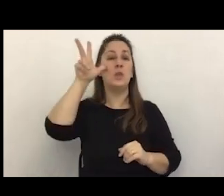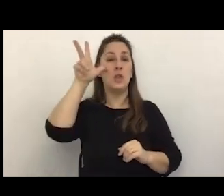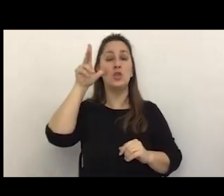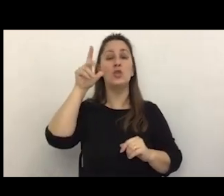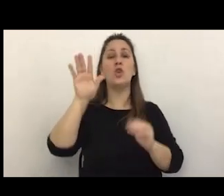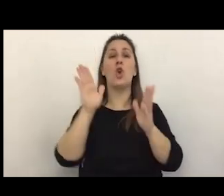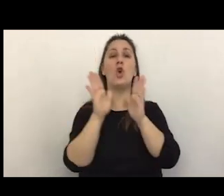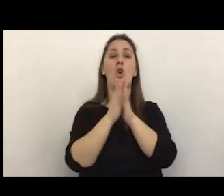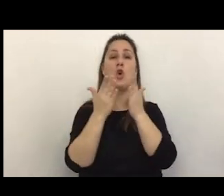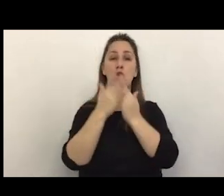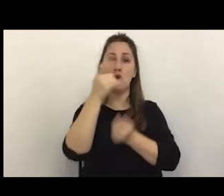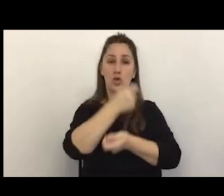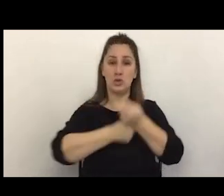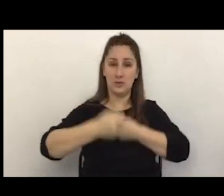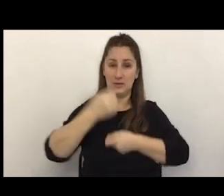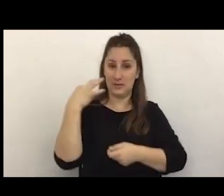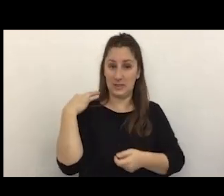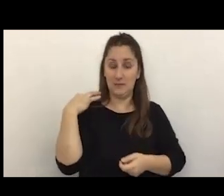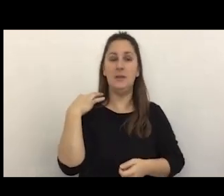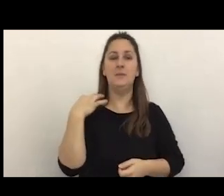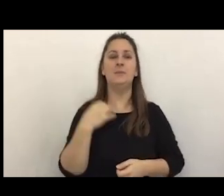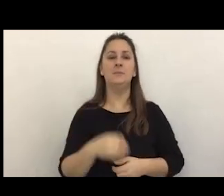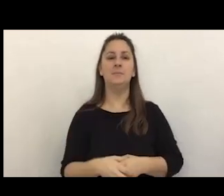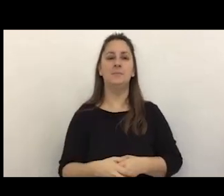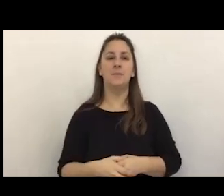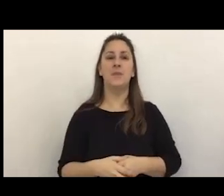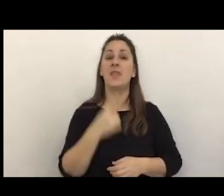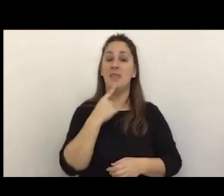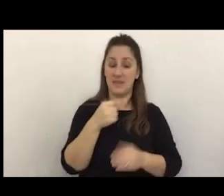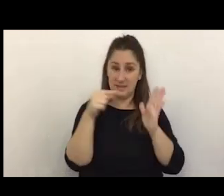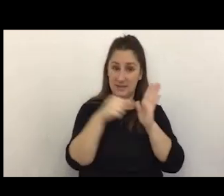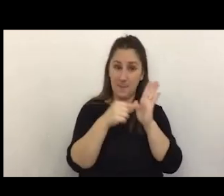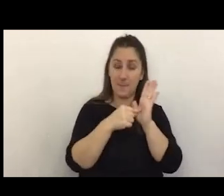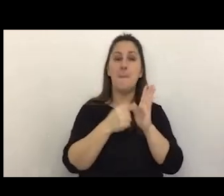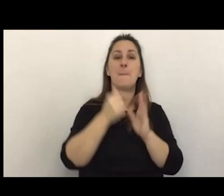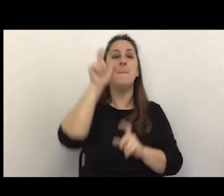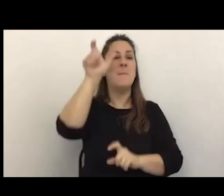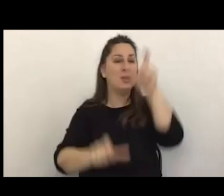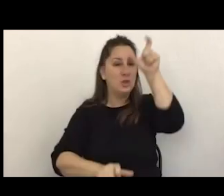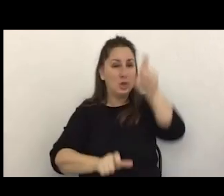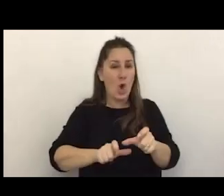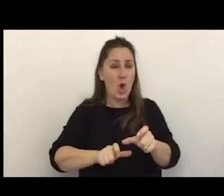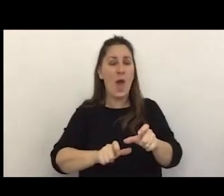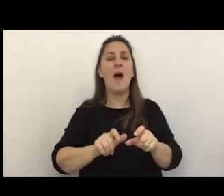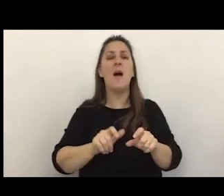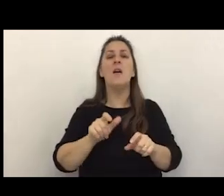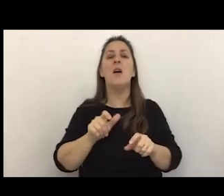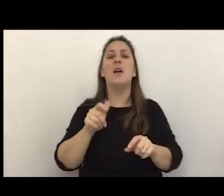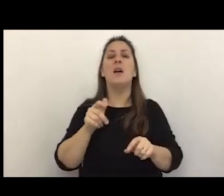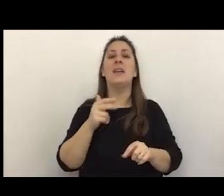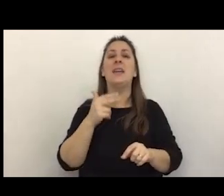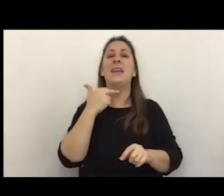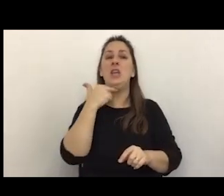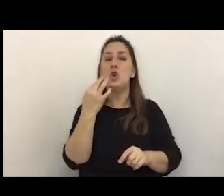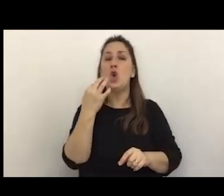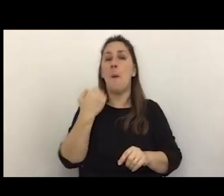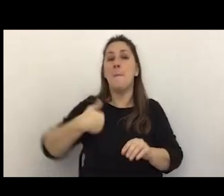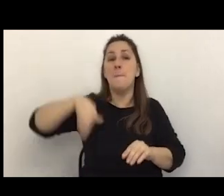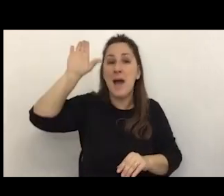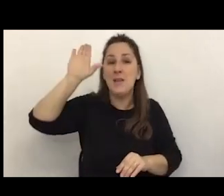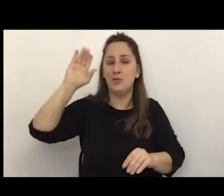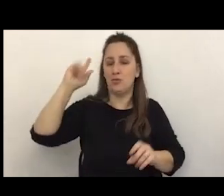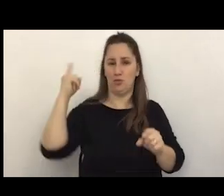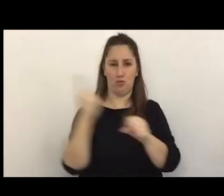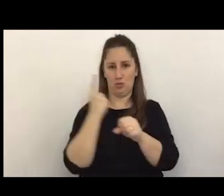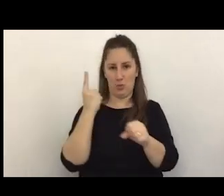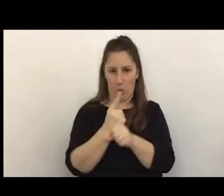Comercial, que dice que nadie puede tener más de 2 filiaciones.